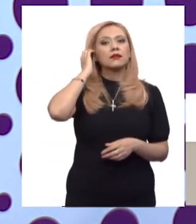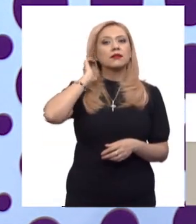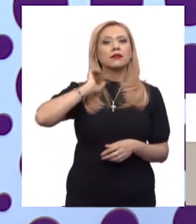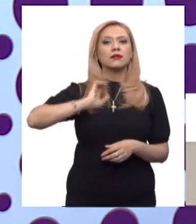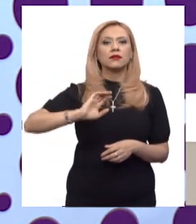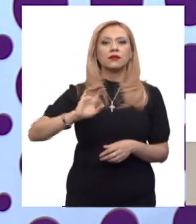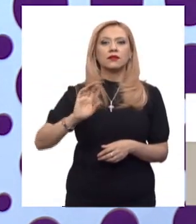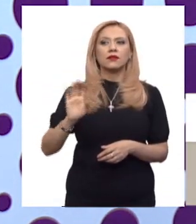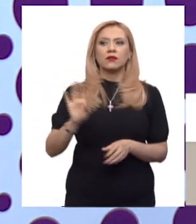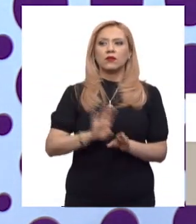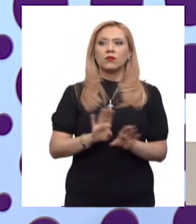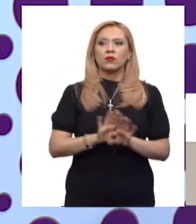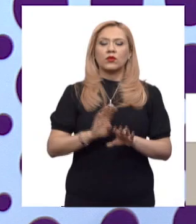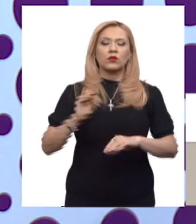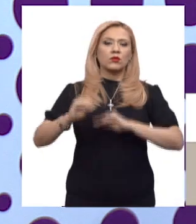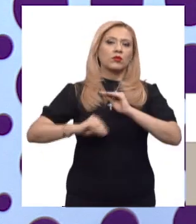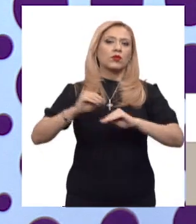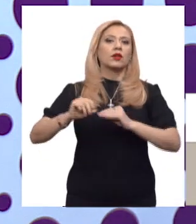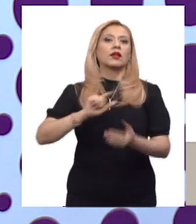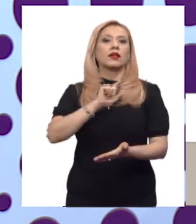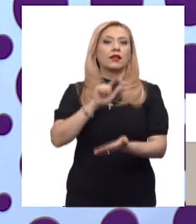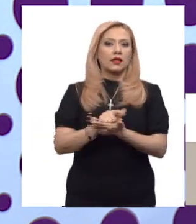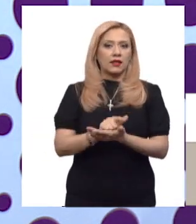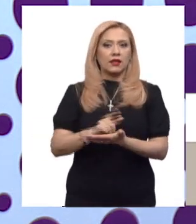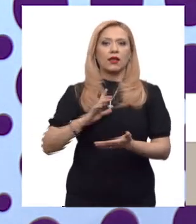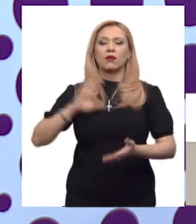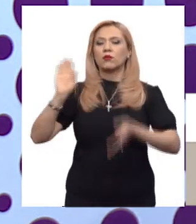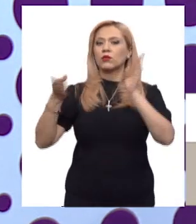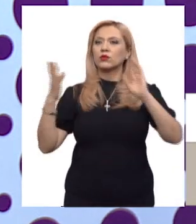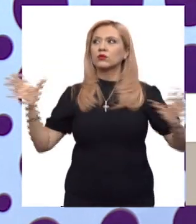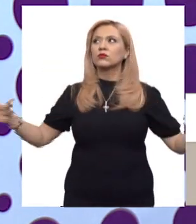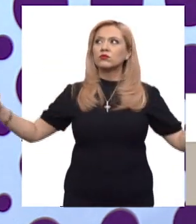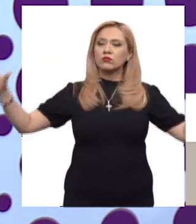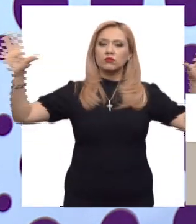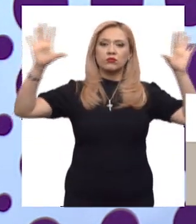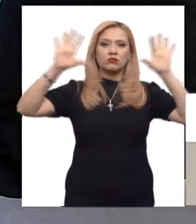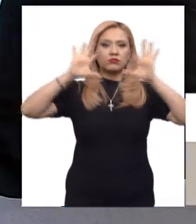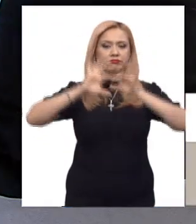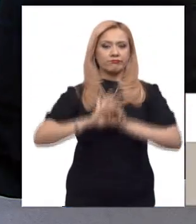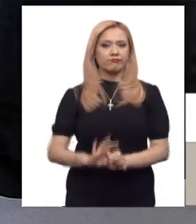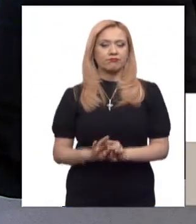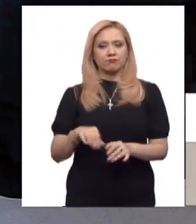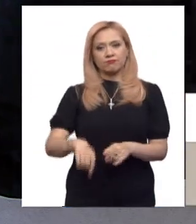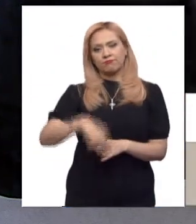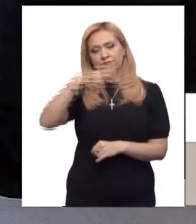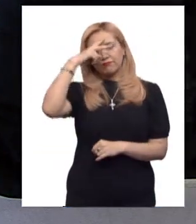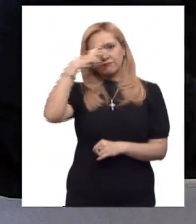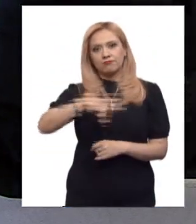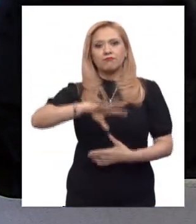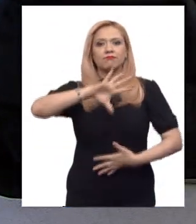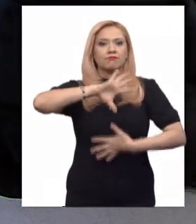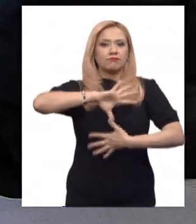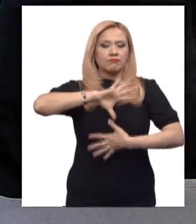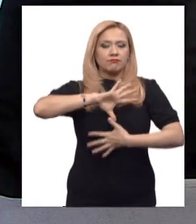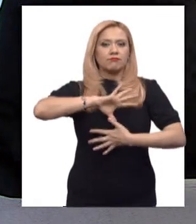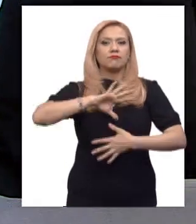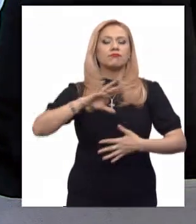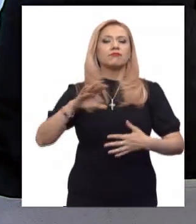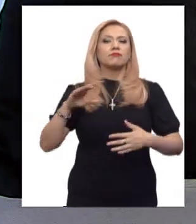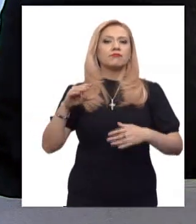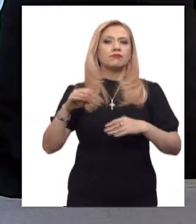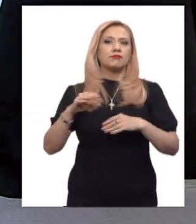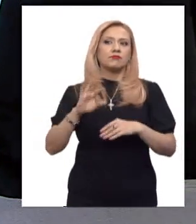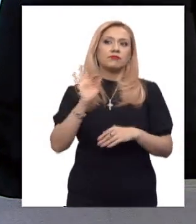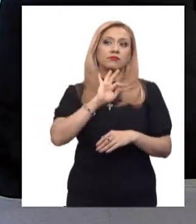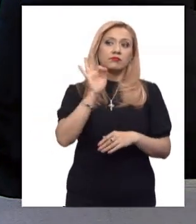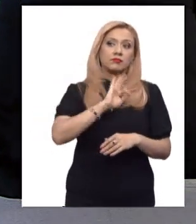sé si tropicalizar o llevar todas estas leyes que hay alrededor del mundo a hacia México y hacia América Latina y especificarlas. A lo